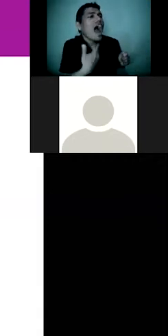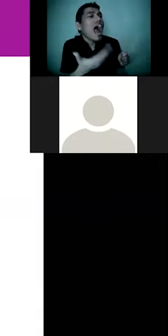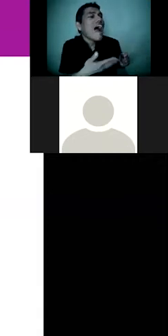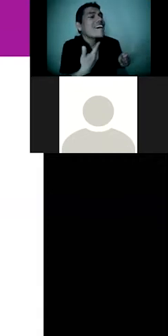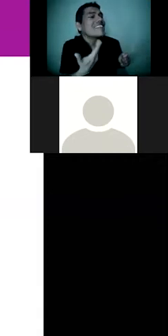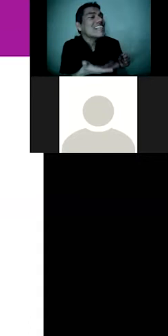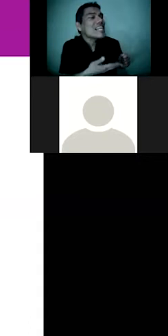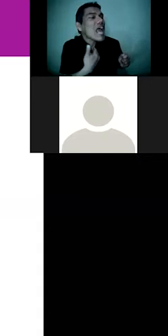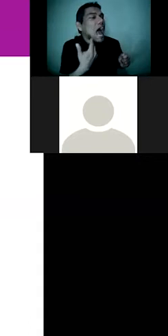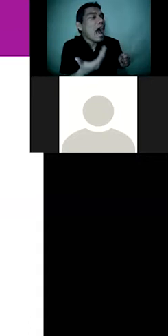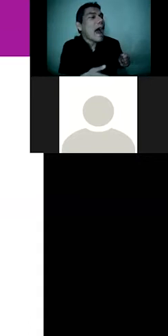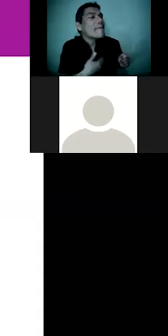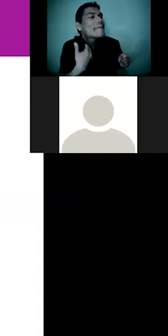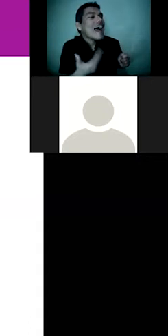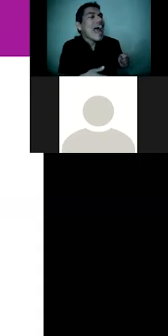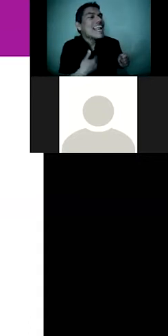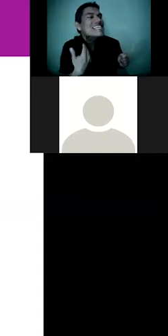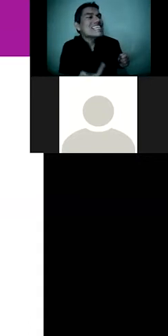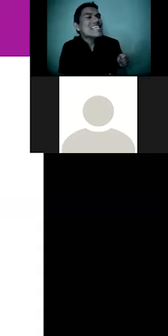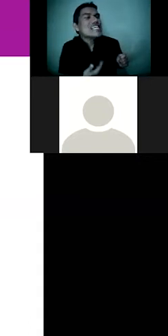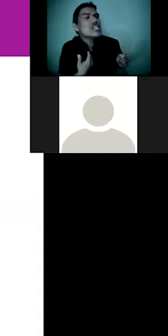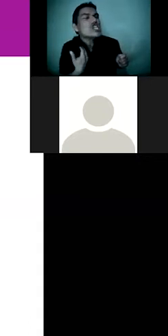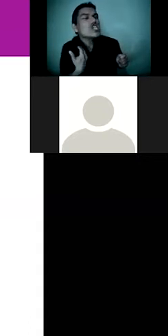No, no, habla, vocaliza,